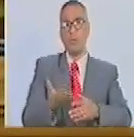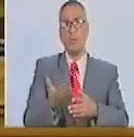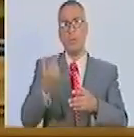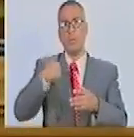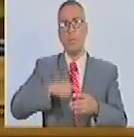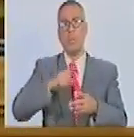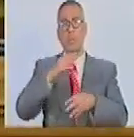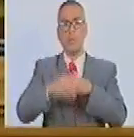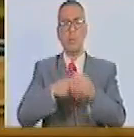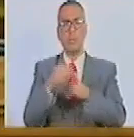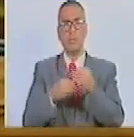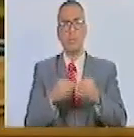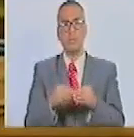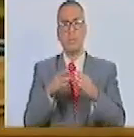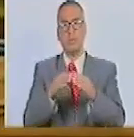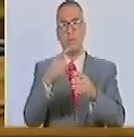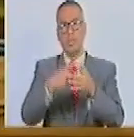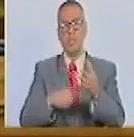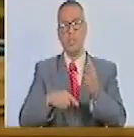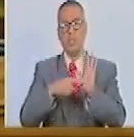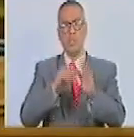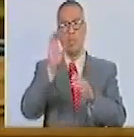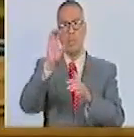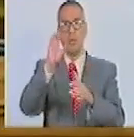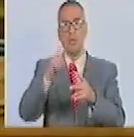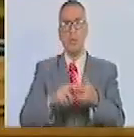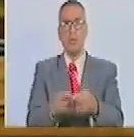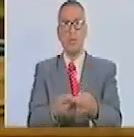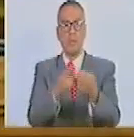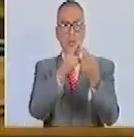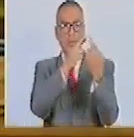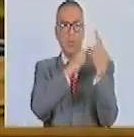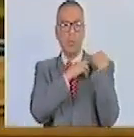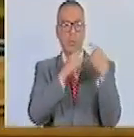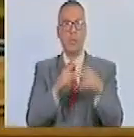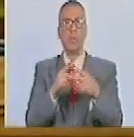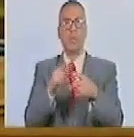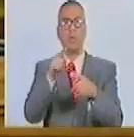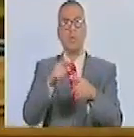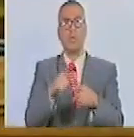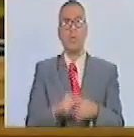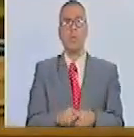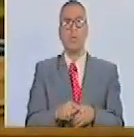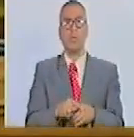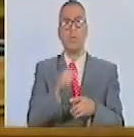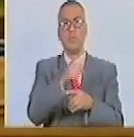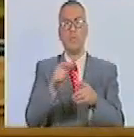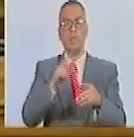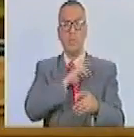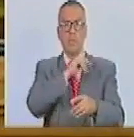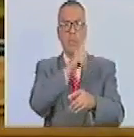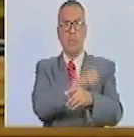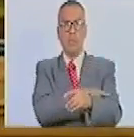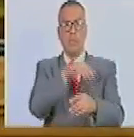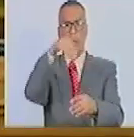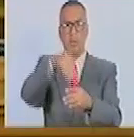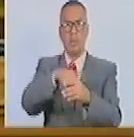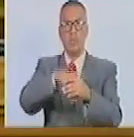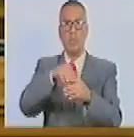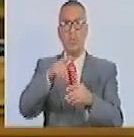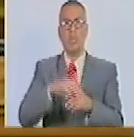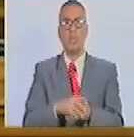deban cumplir con el deber de patria de representar como rectores o rectoras al poder